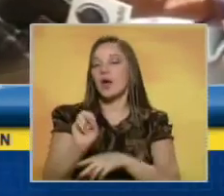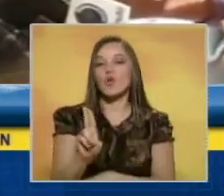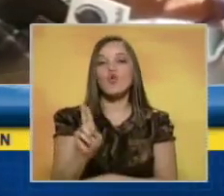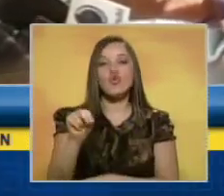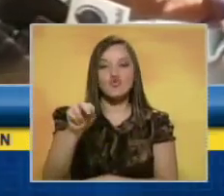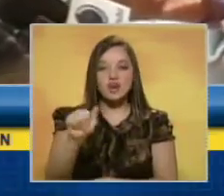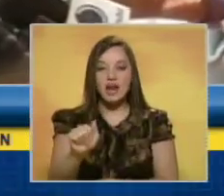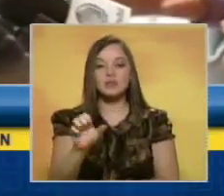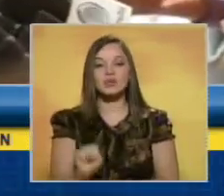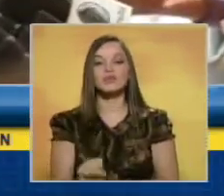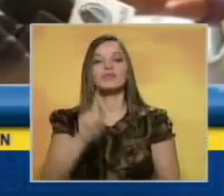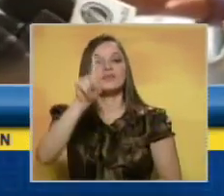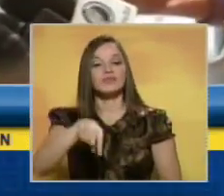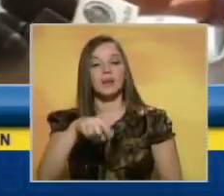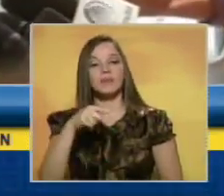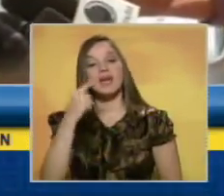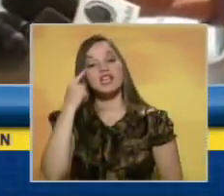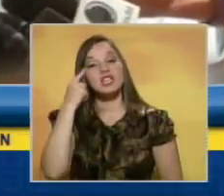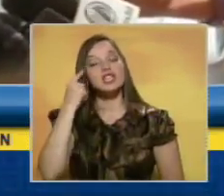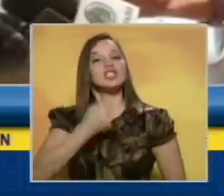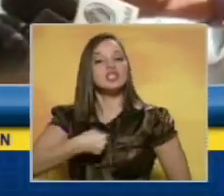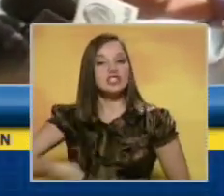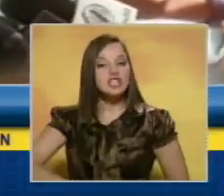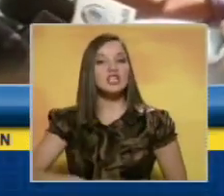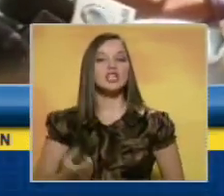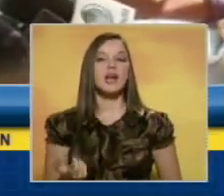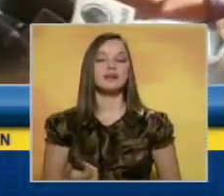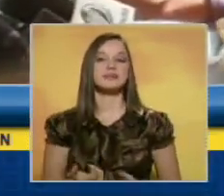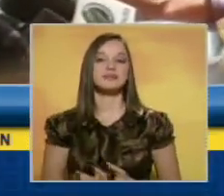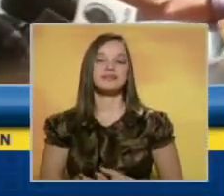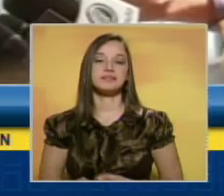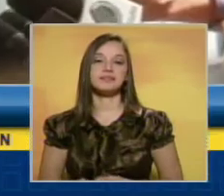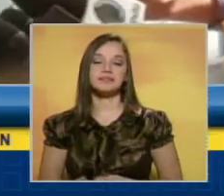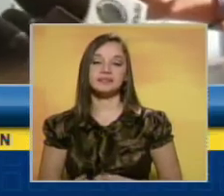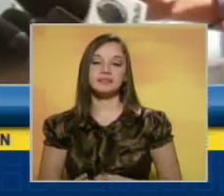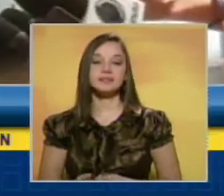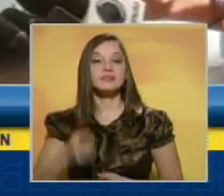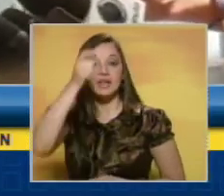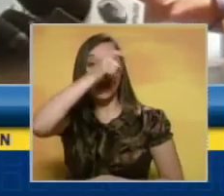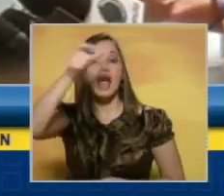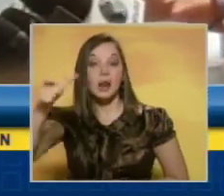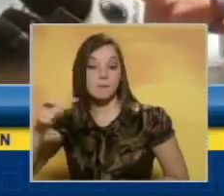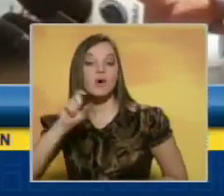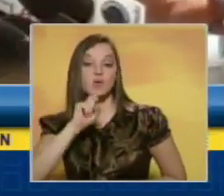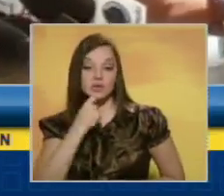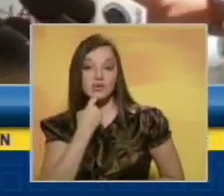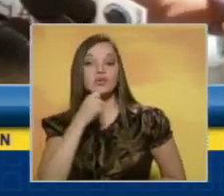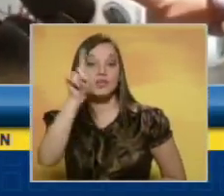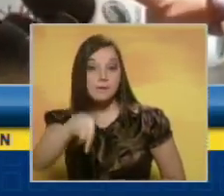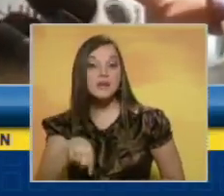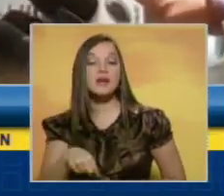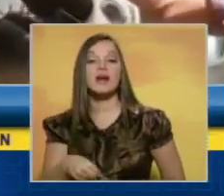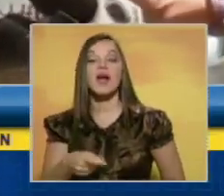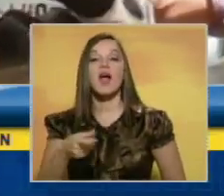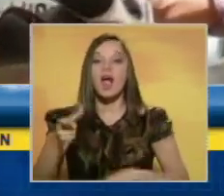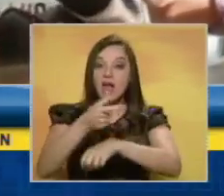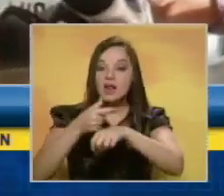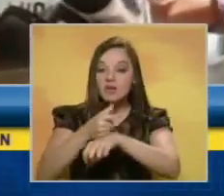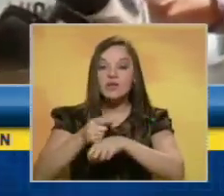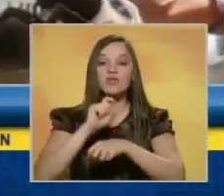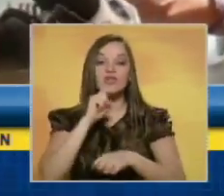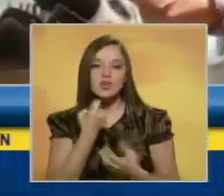más China, el el pueblo de Rusia y el gobierno de